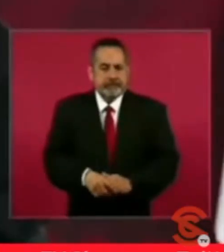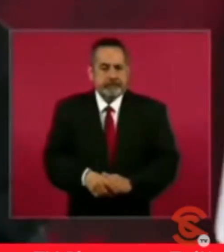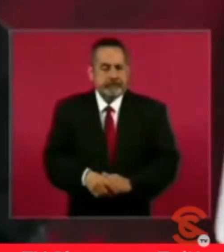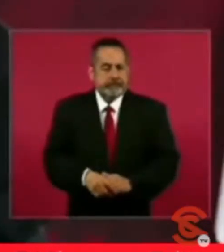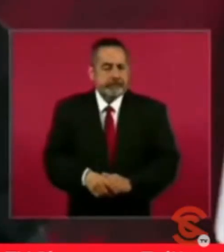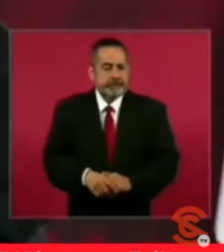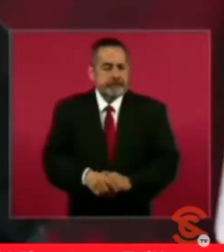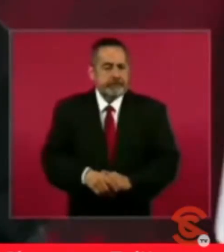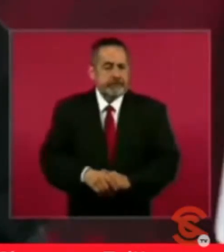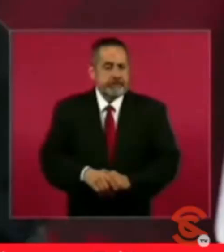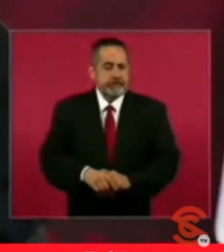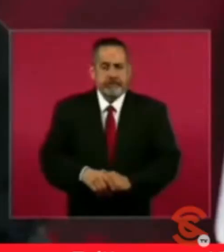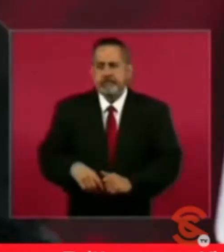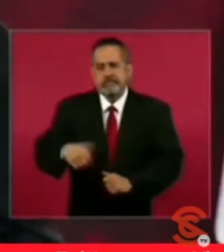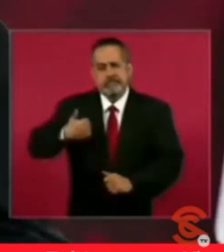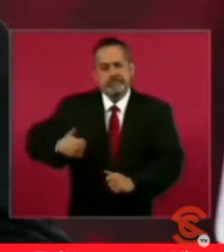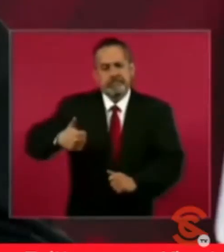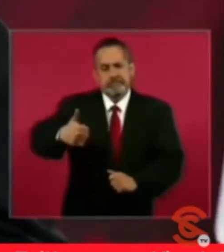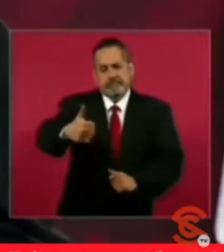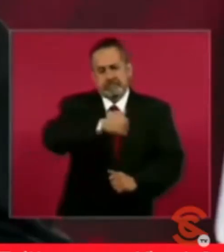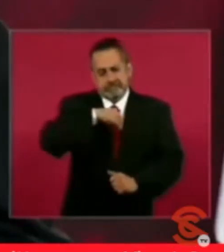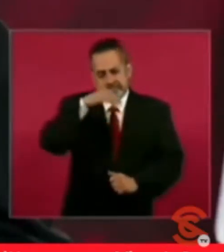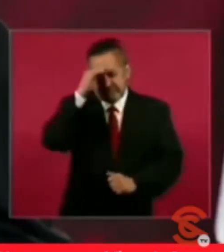sus conclusiones.